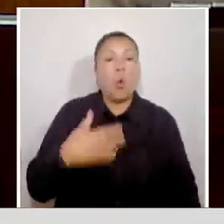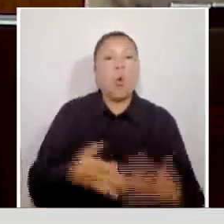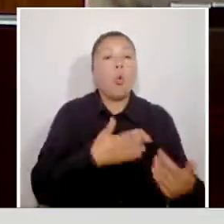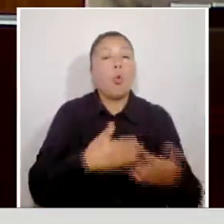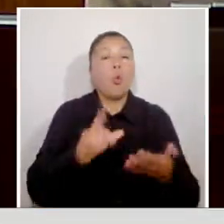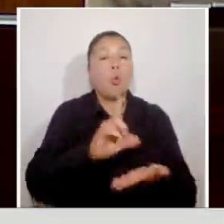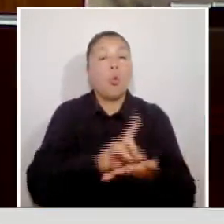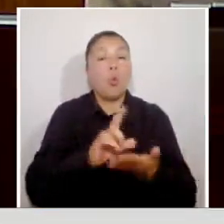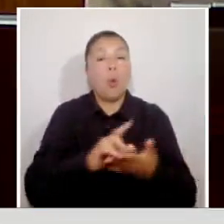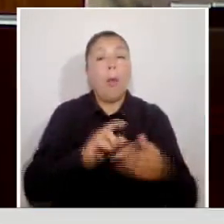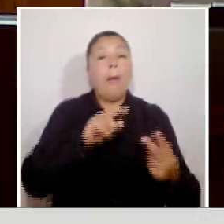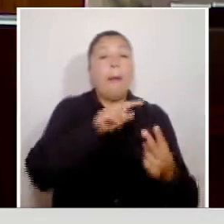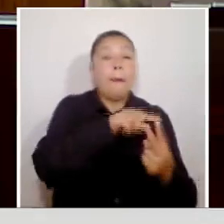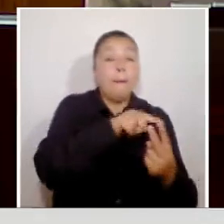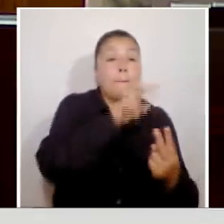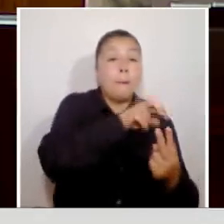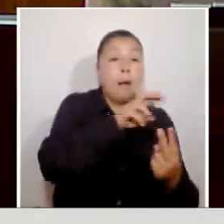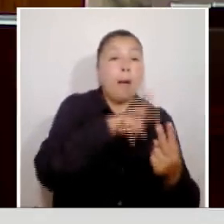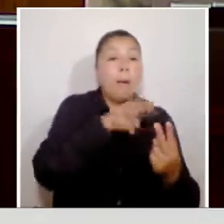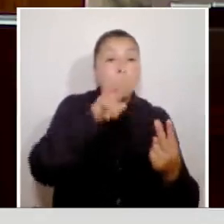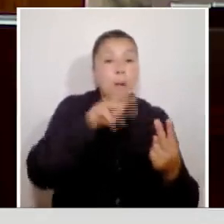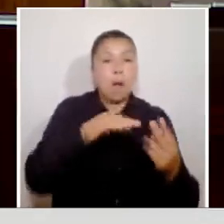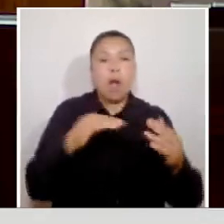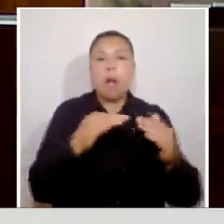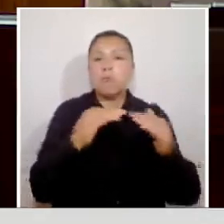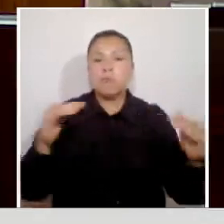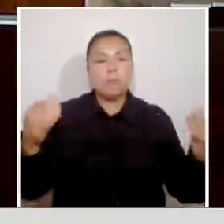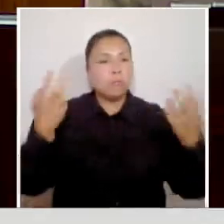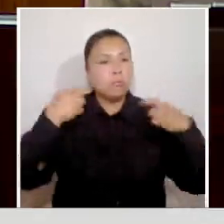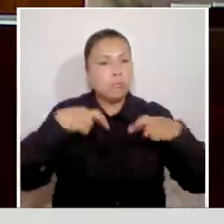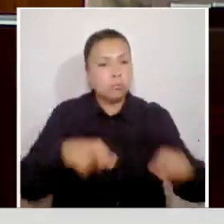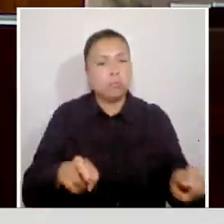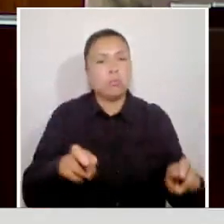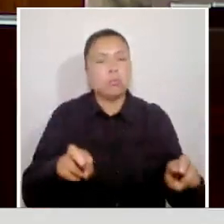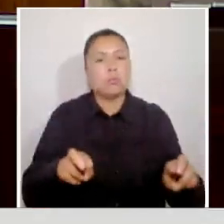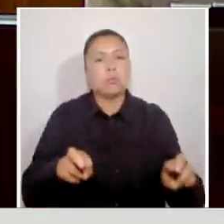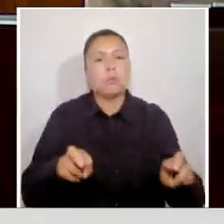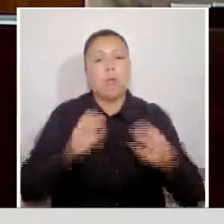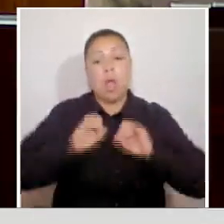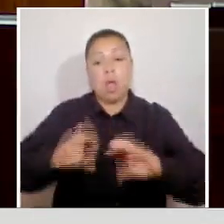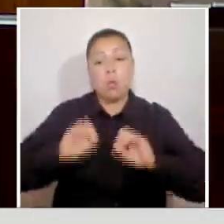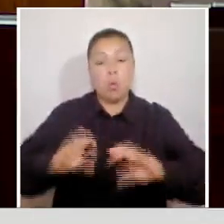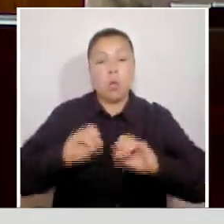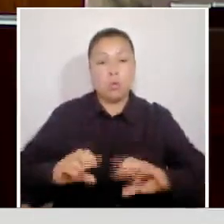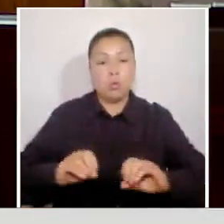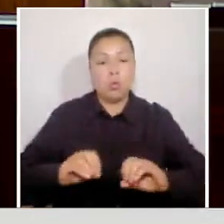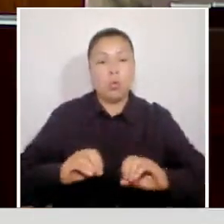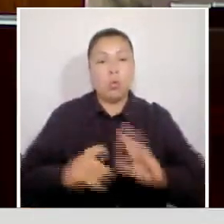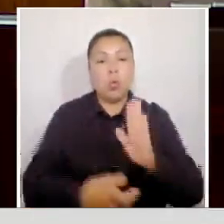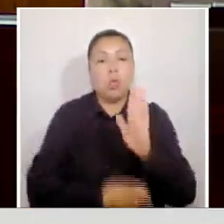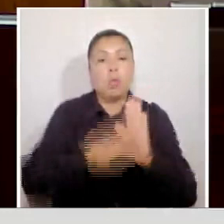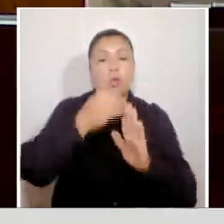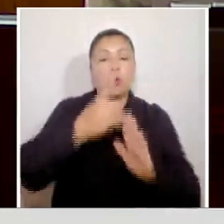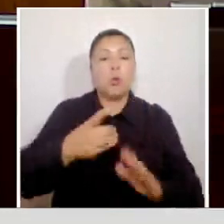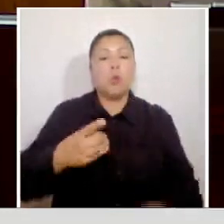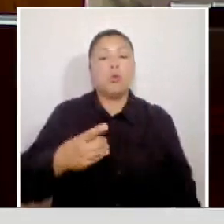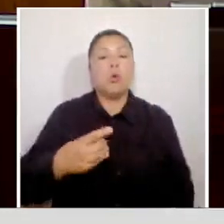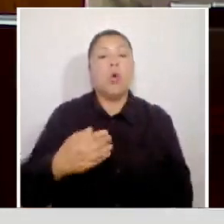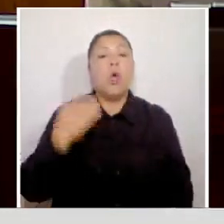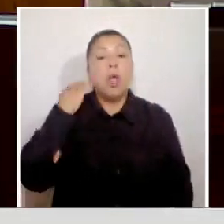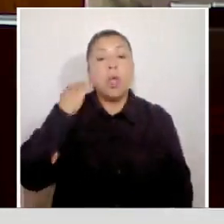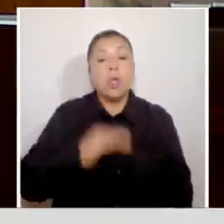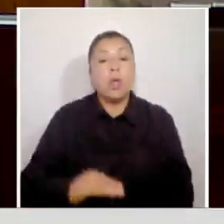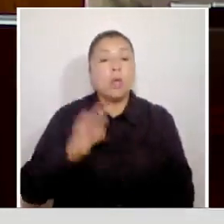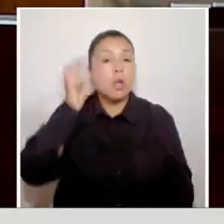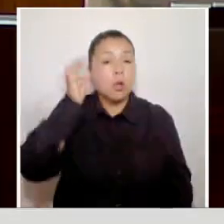padres participen en igualdad de condiciones en su educación y en su desarrollo de la